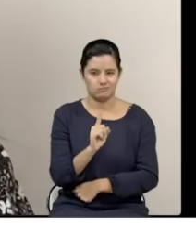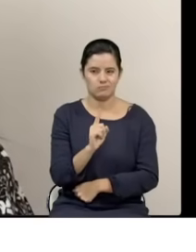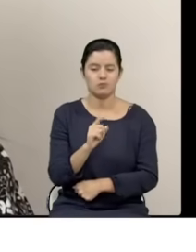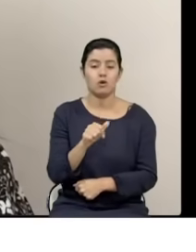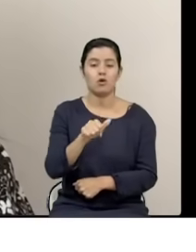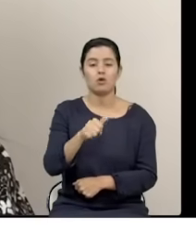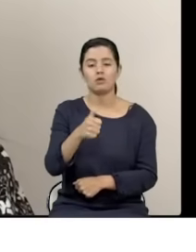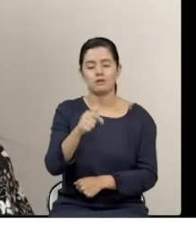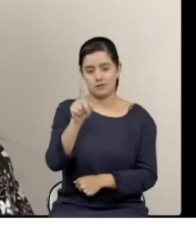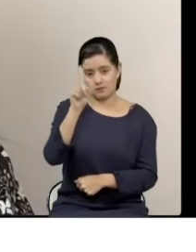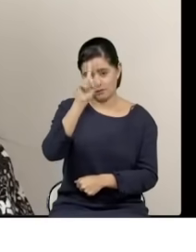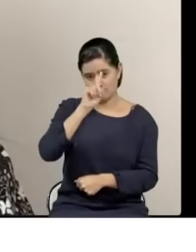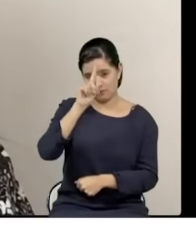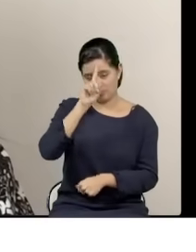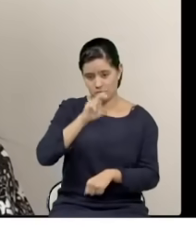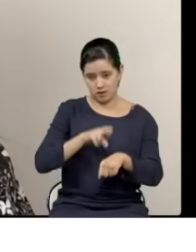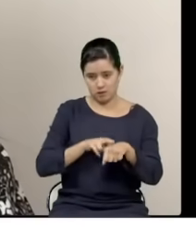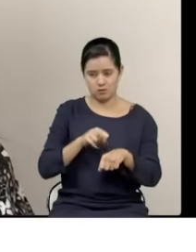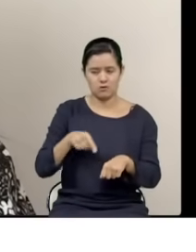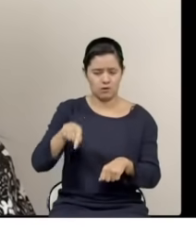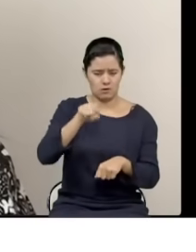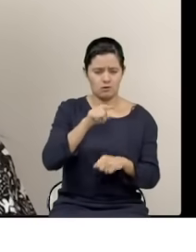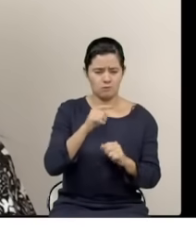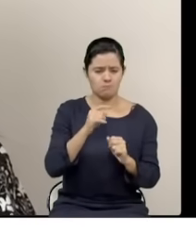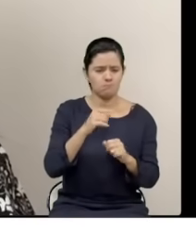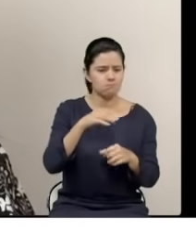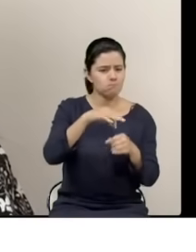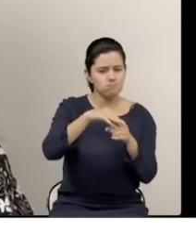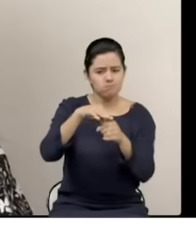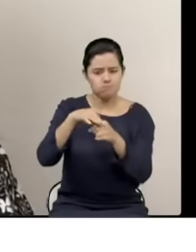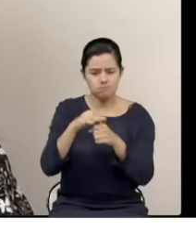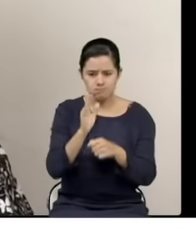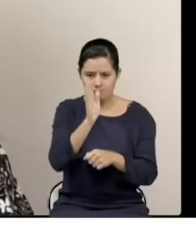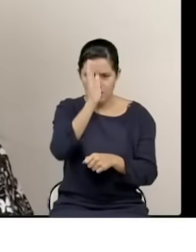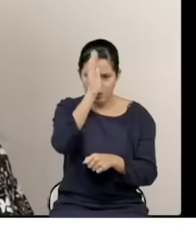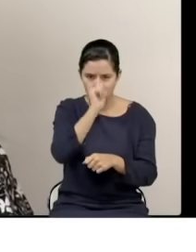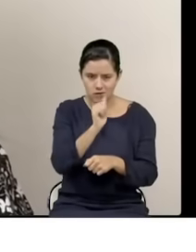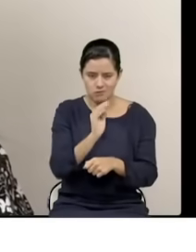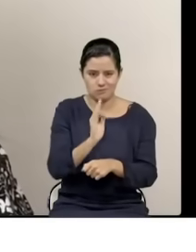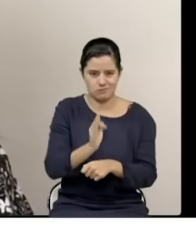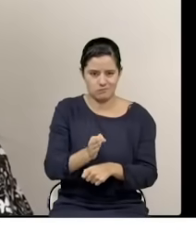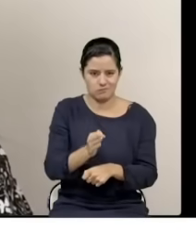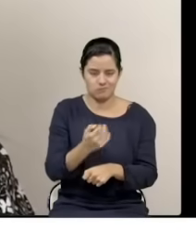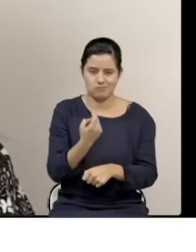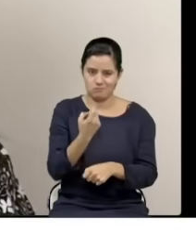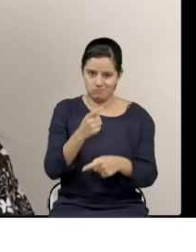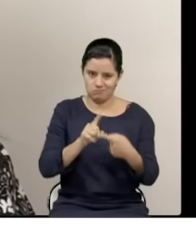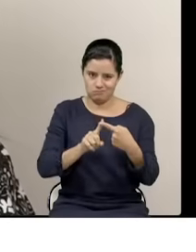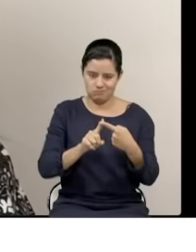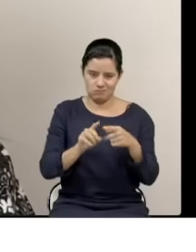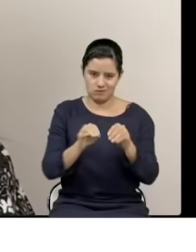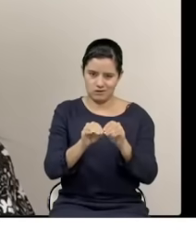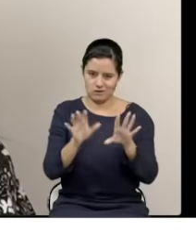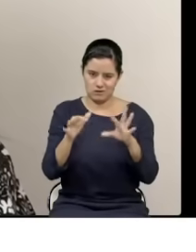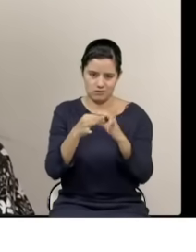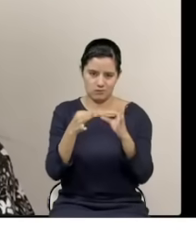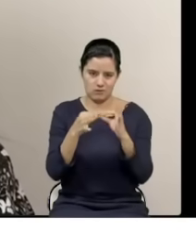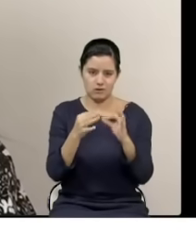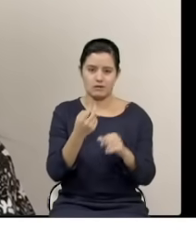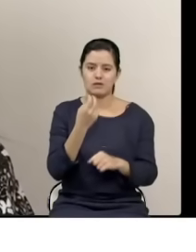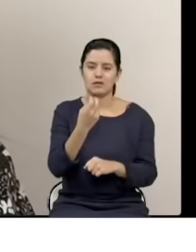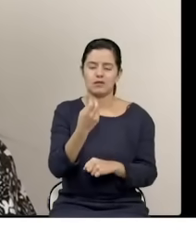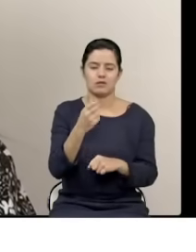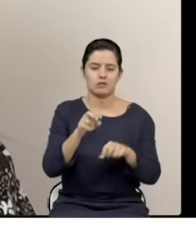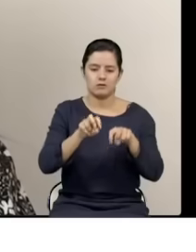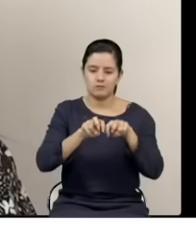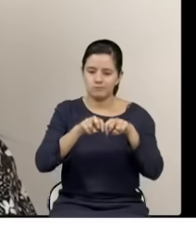11 consejerías que integramos este consejo general esto Me gustaría aclararlo en primer lugar así son los órganos colegiados y así